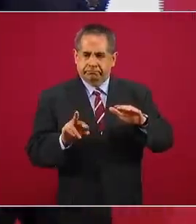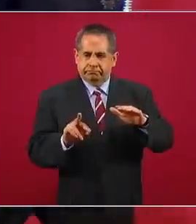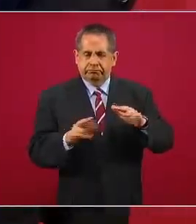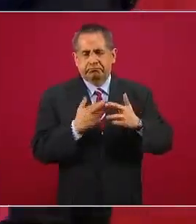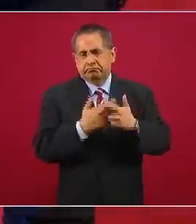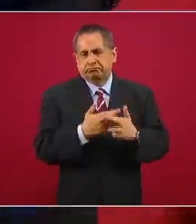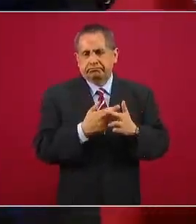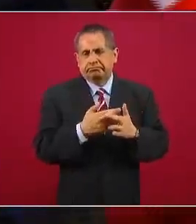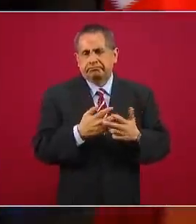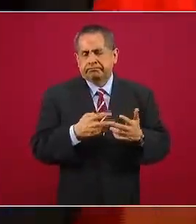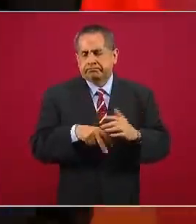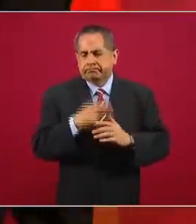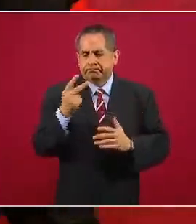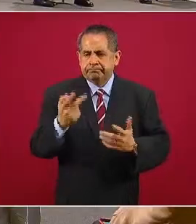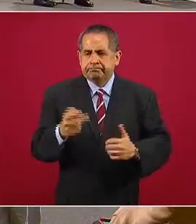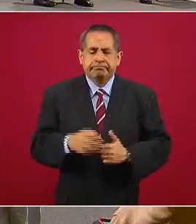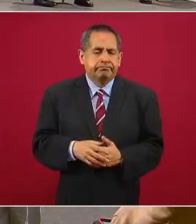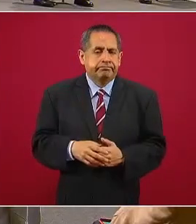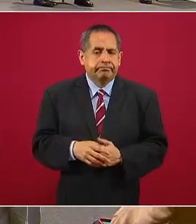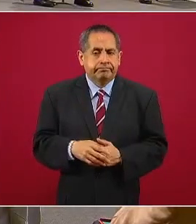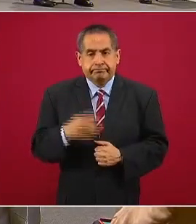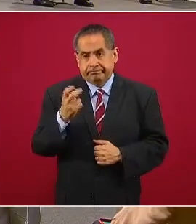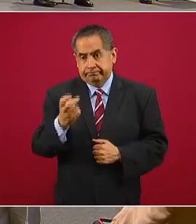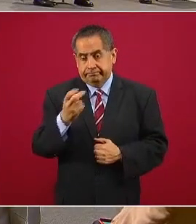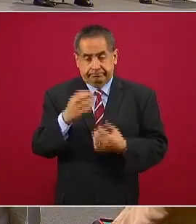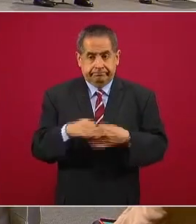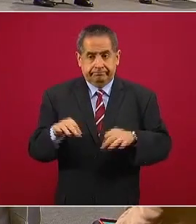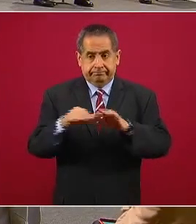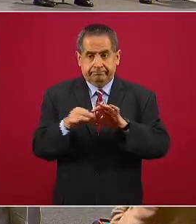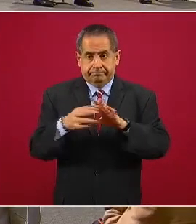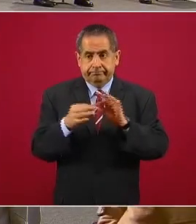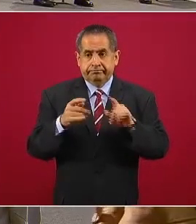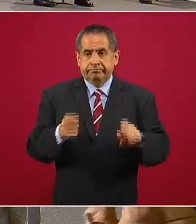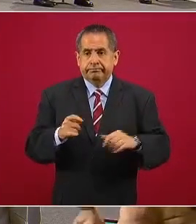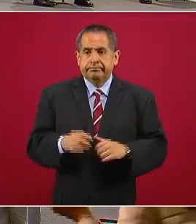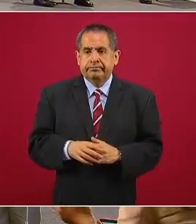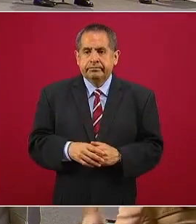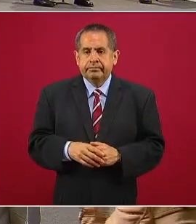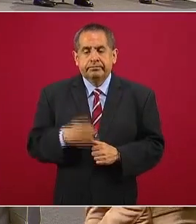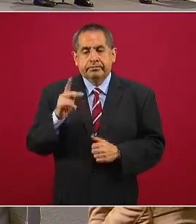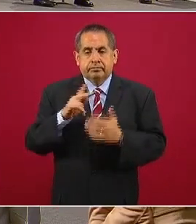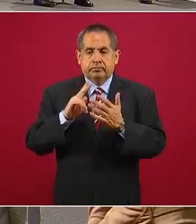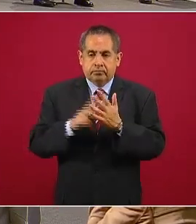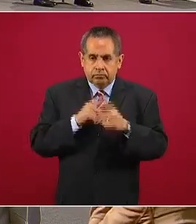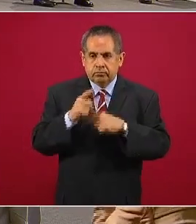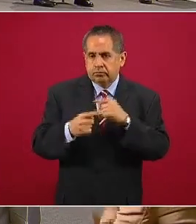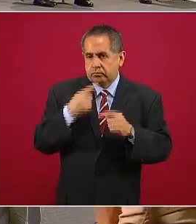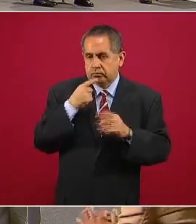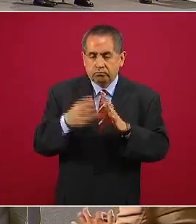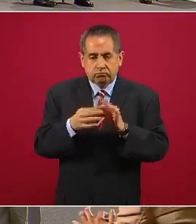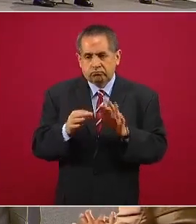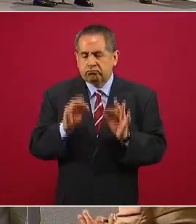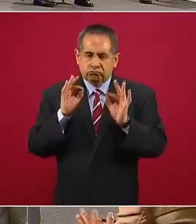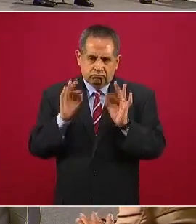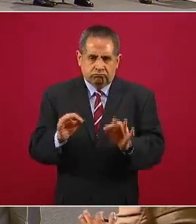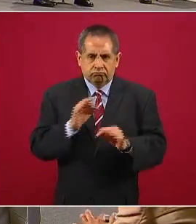Esto fue muy importante, pero repito, se